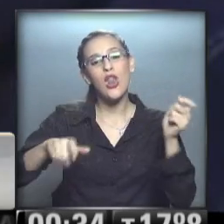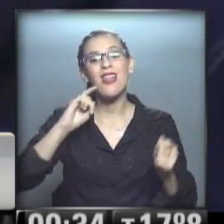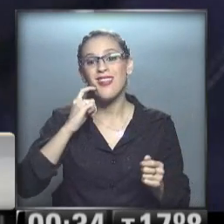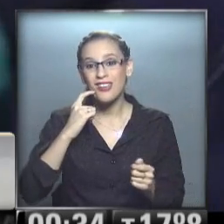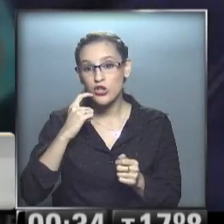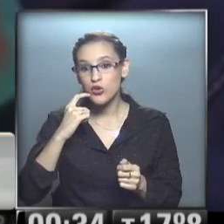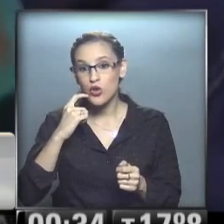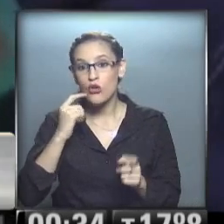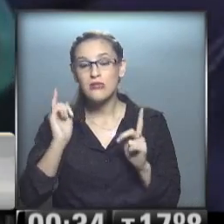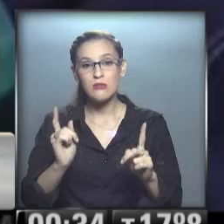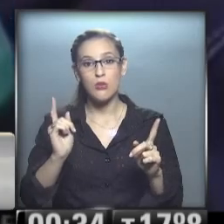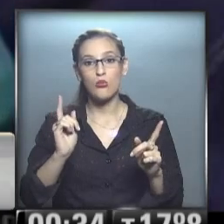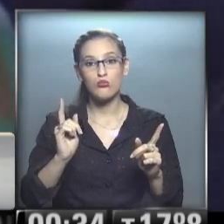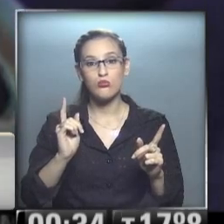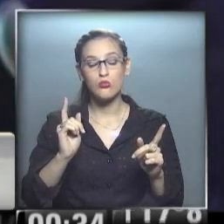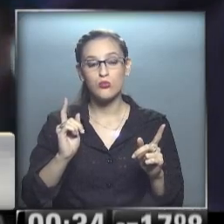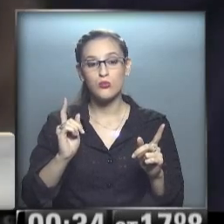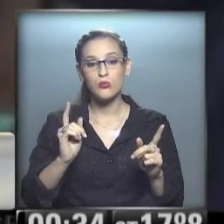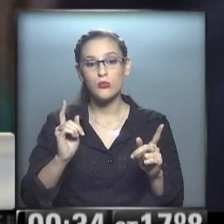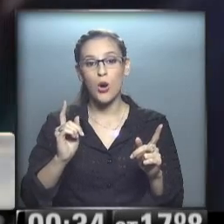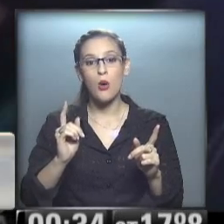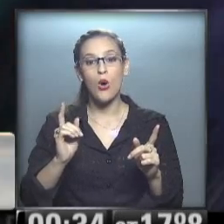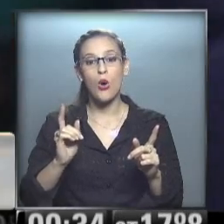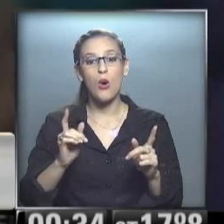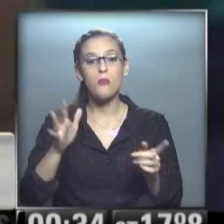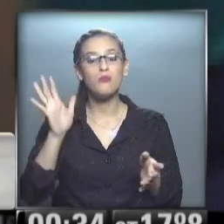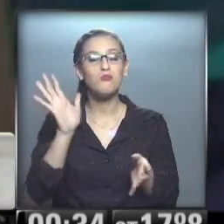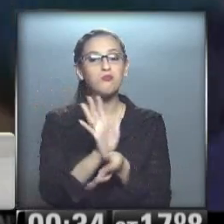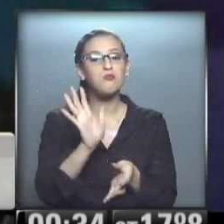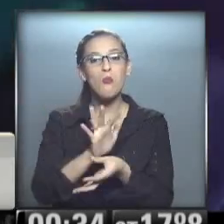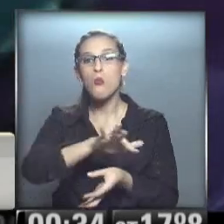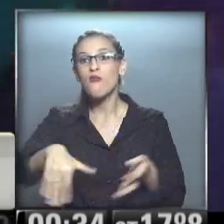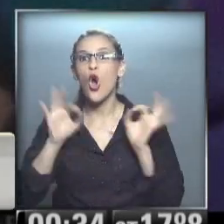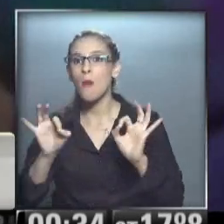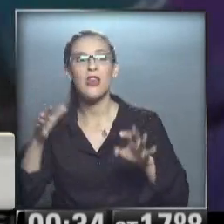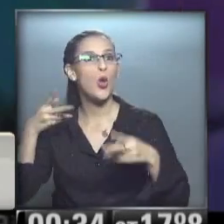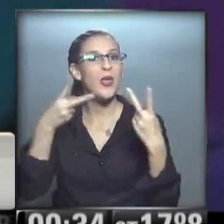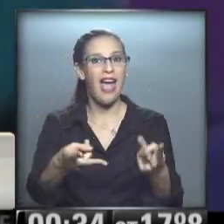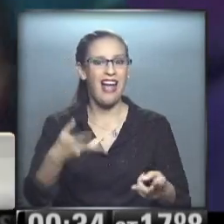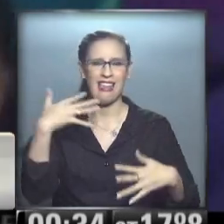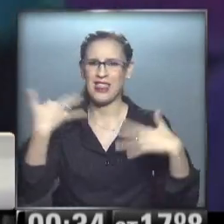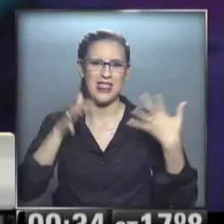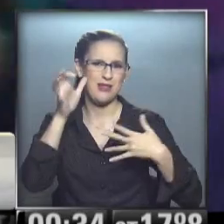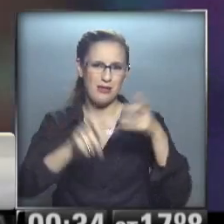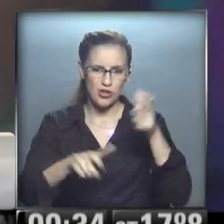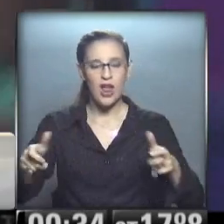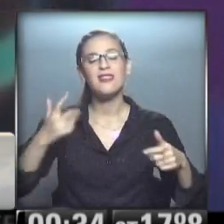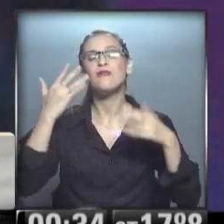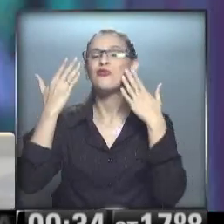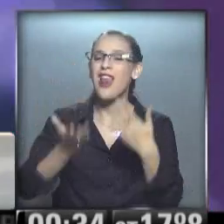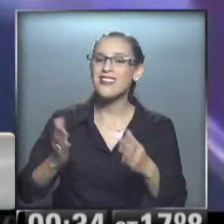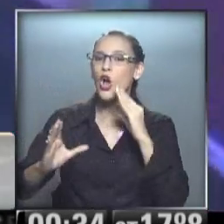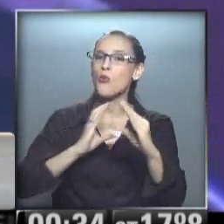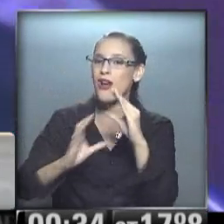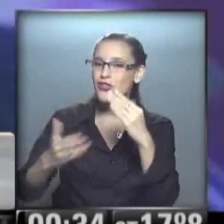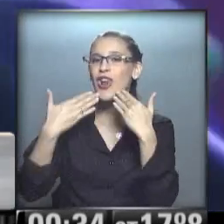repente llegaron como otro pueblo más ahí a acompañarlos el fin de semana. Gaby, muchísimas gracias realmente por esta comunicación. Sabemos que es